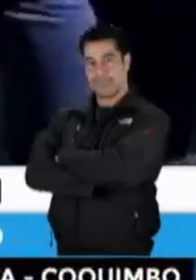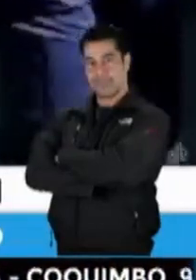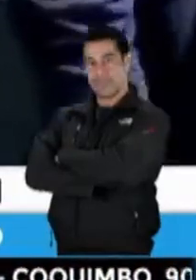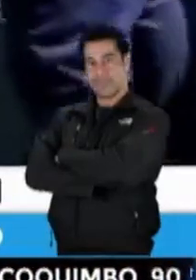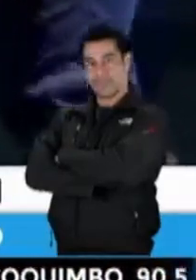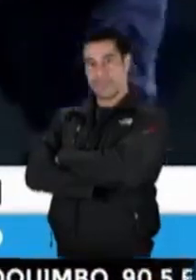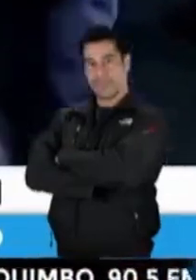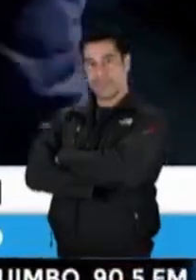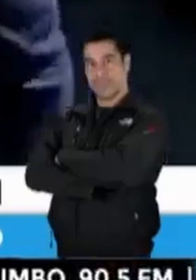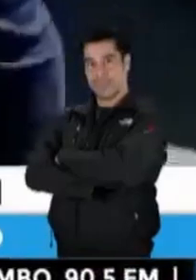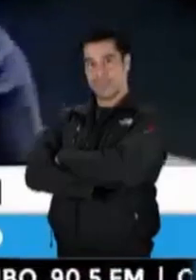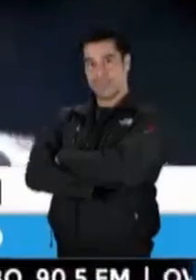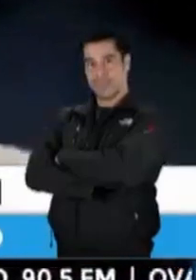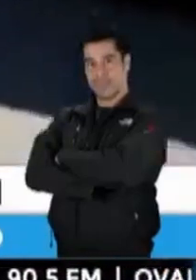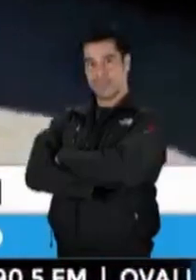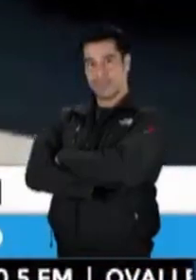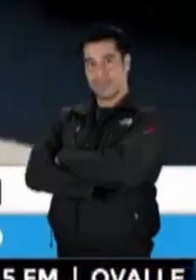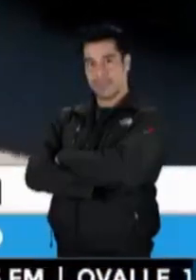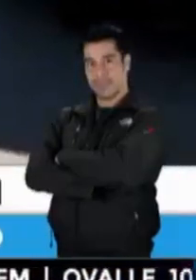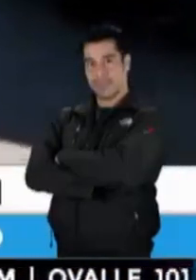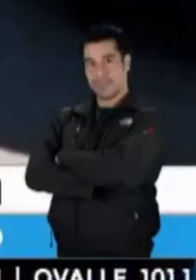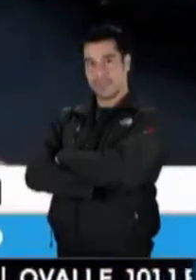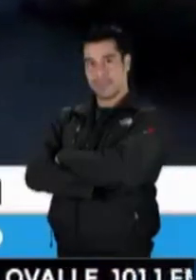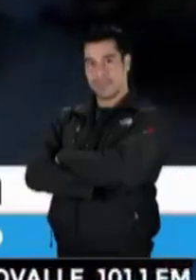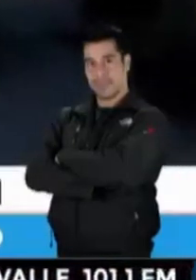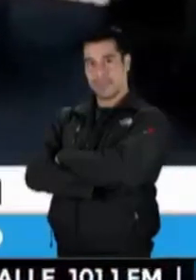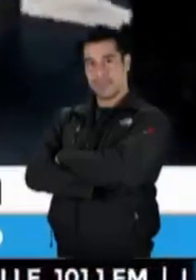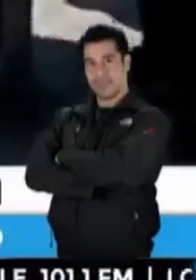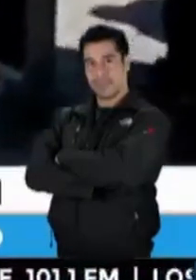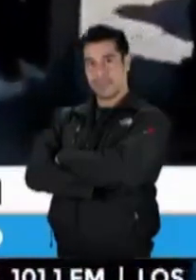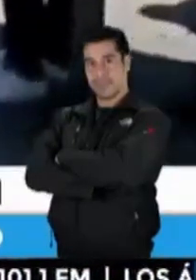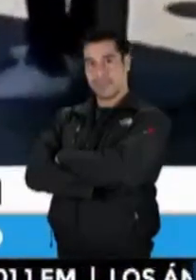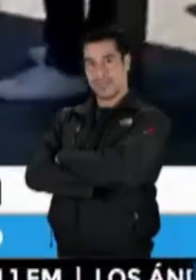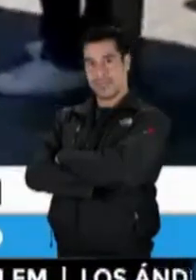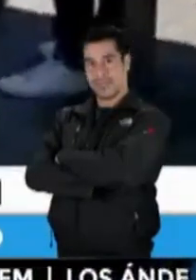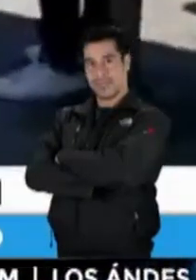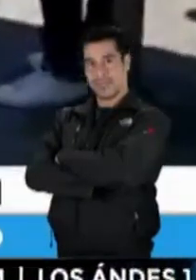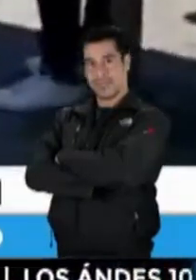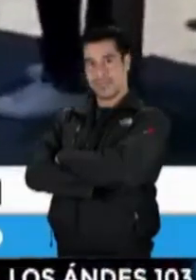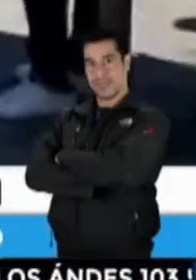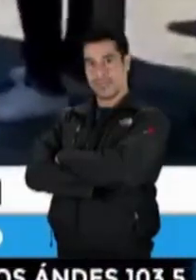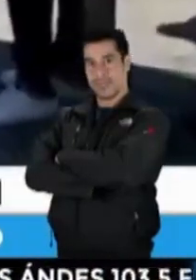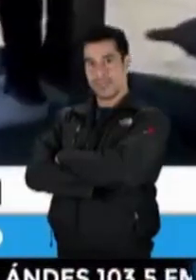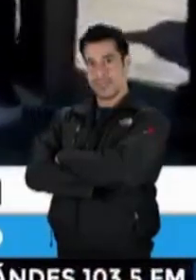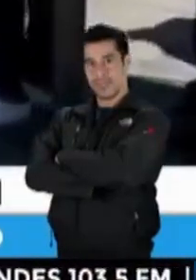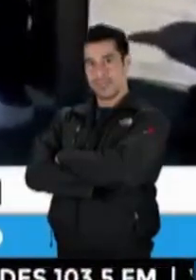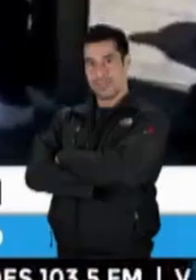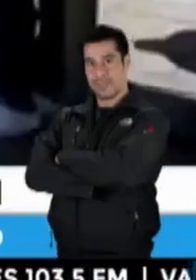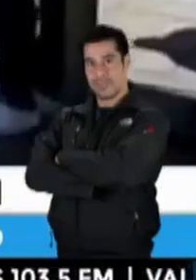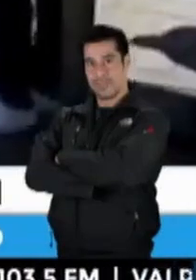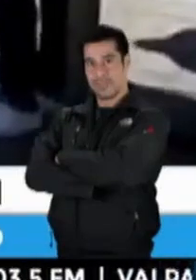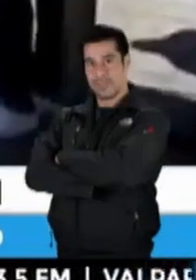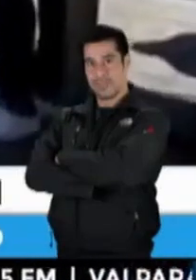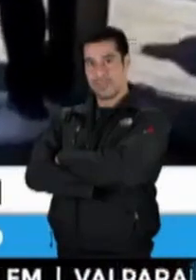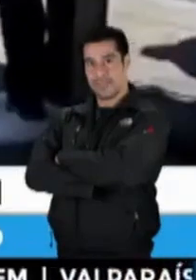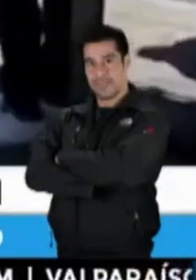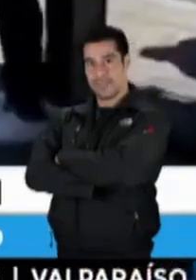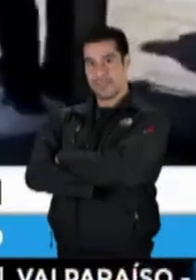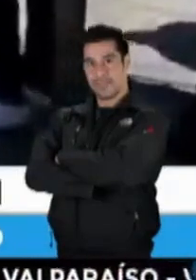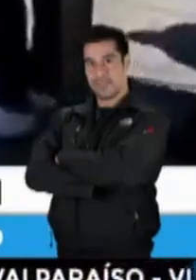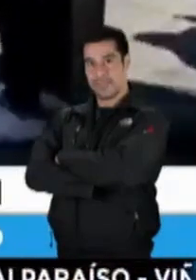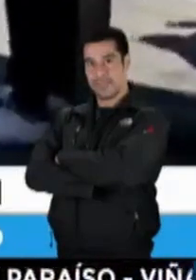hospital El Trabajador. Finalmente, tres baleados, uno de ellos muerto tras esta balacera ocurrida en este